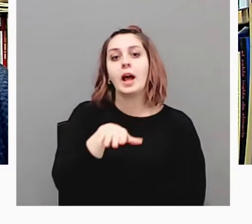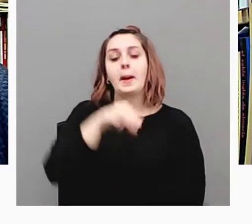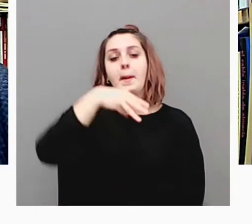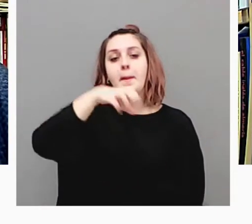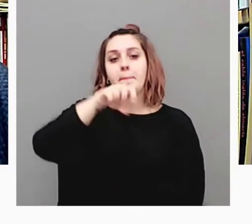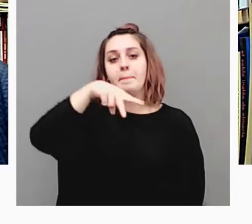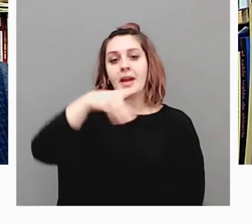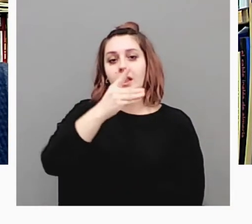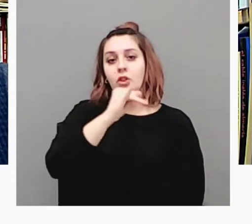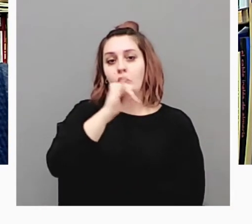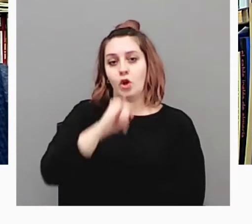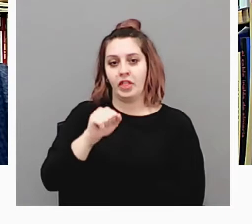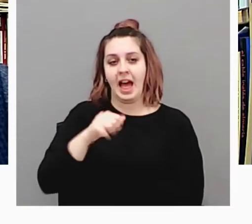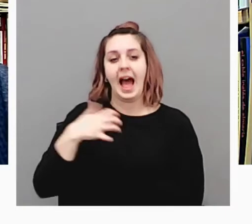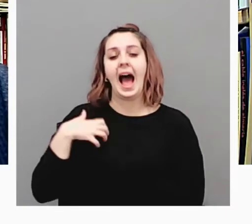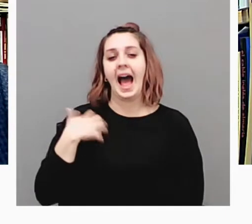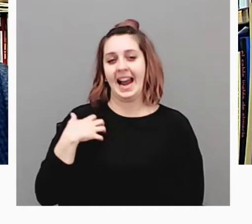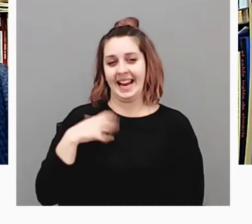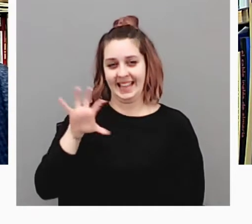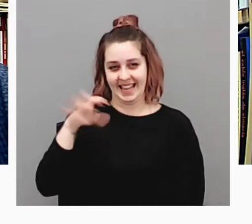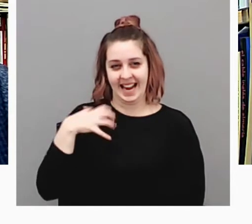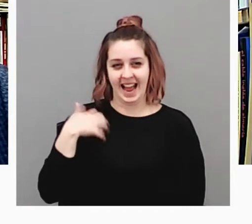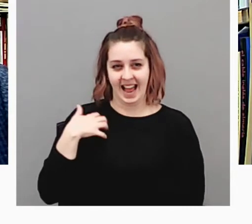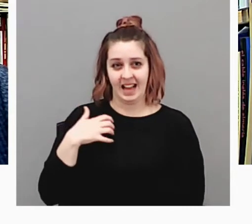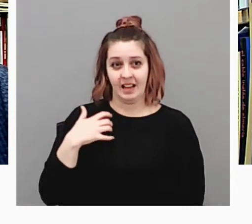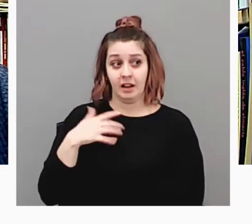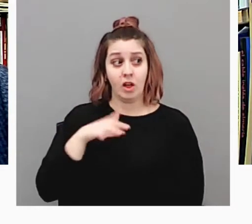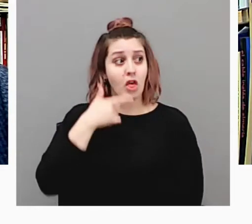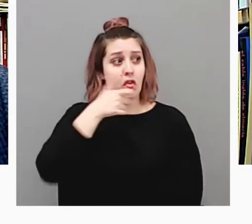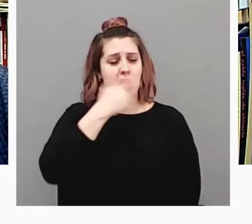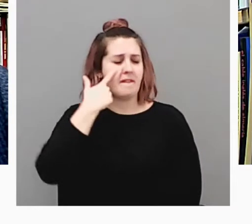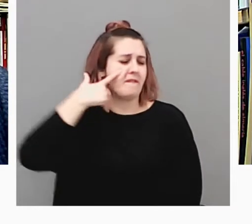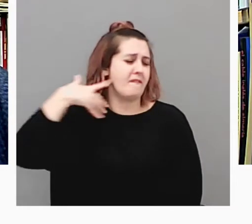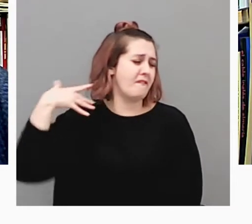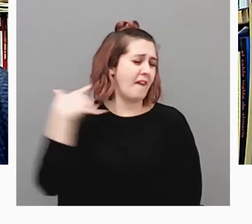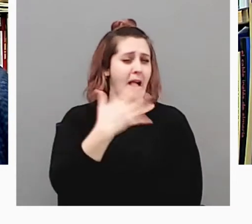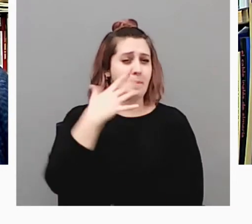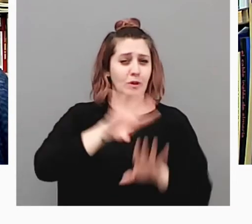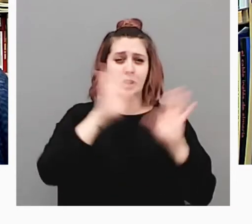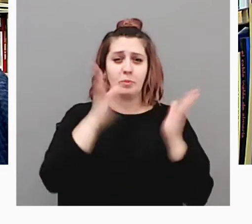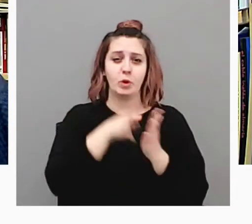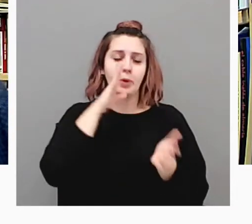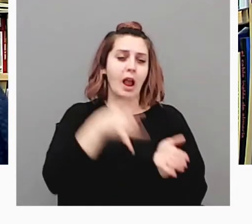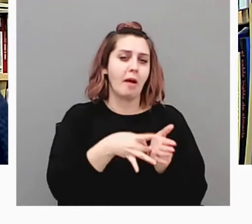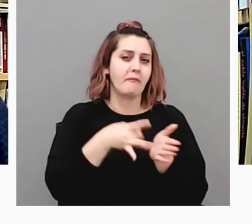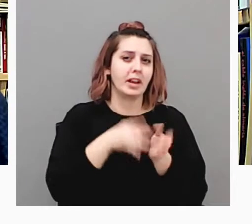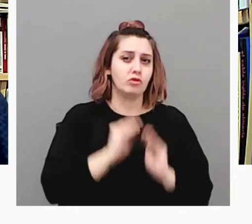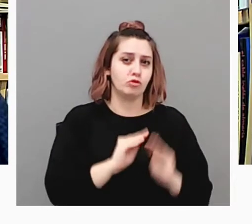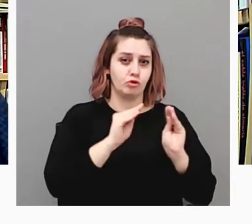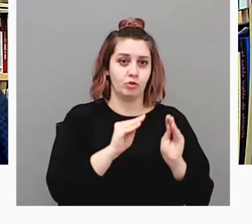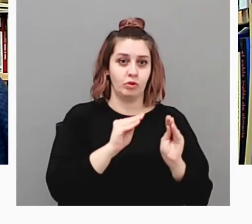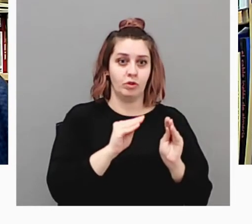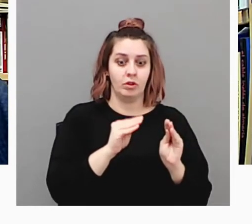en Argentina, una localidad mundialmente famosa por la calidad de sus vinos y una moderna empresa